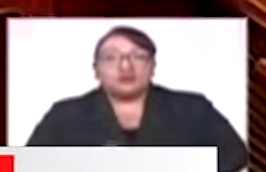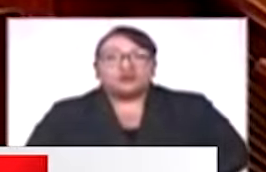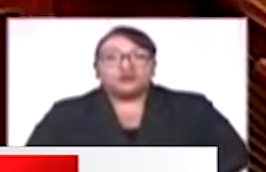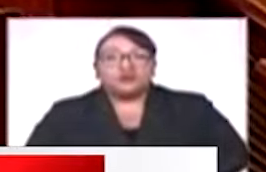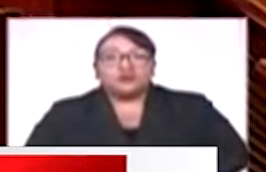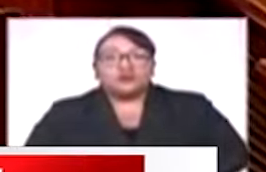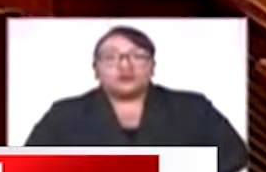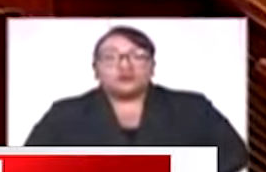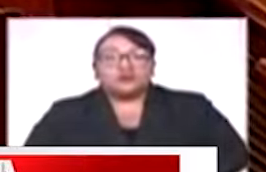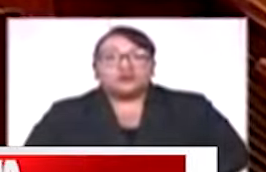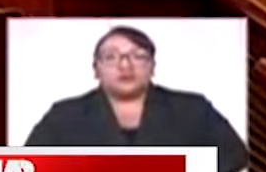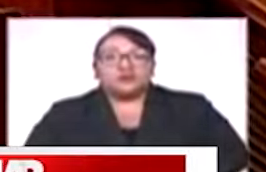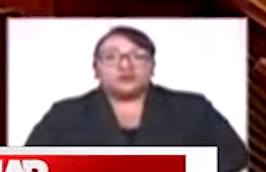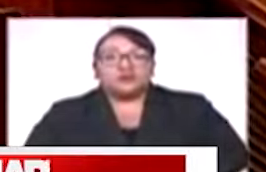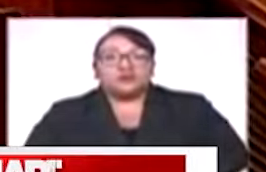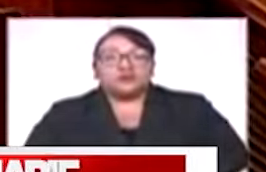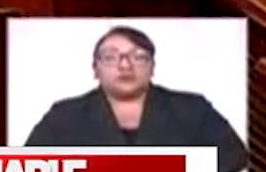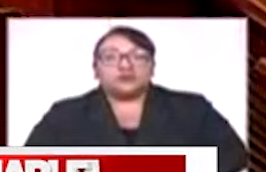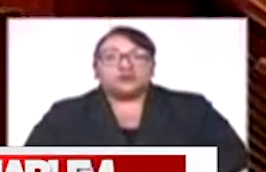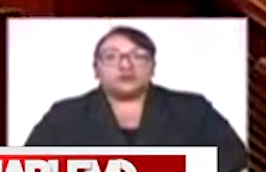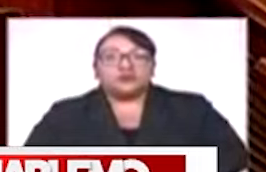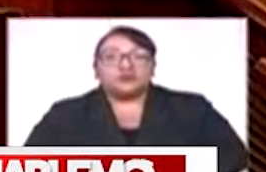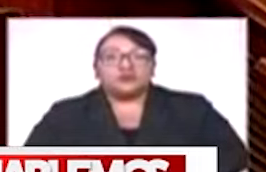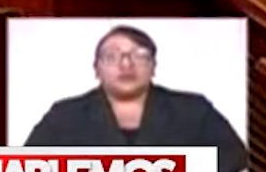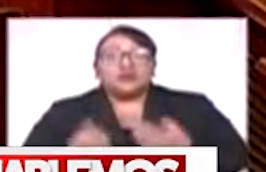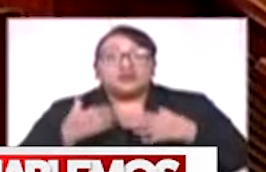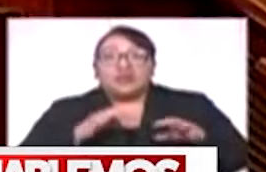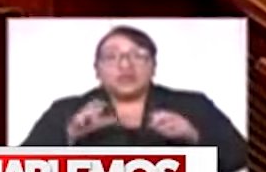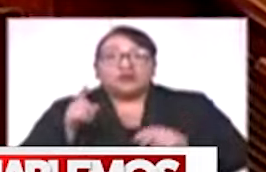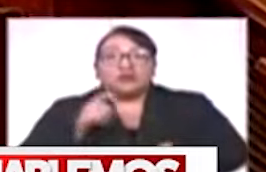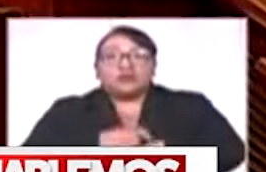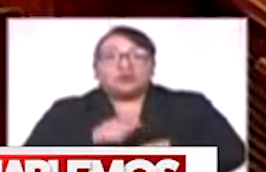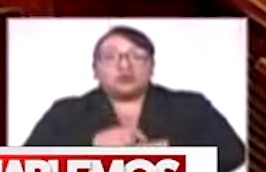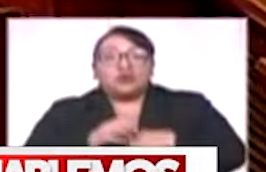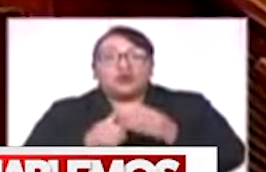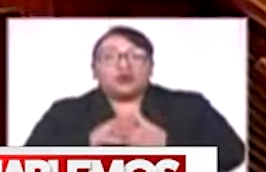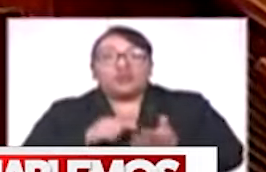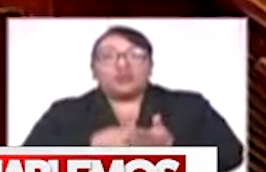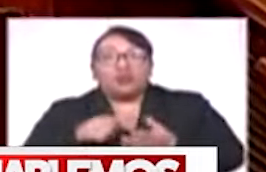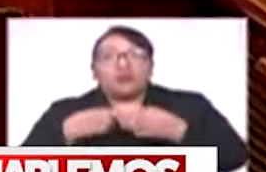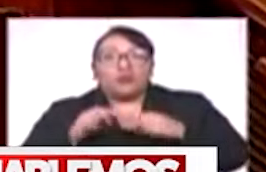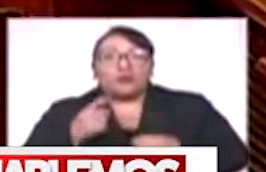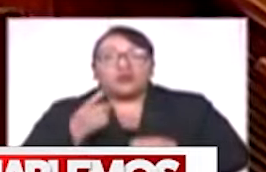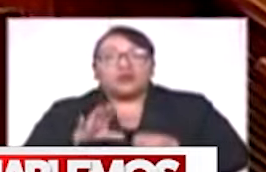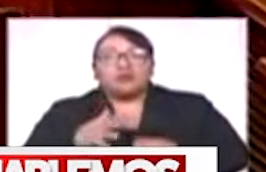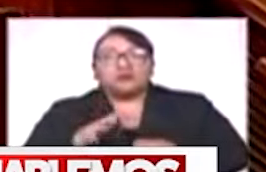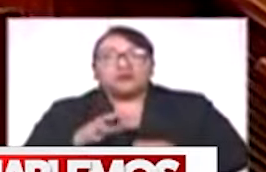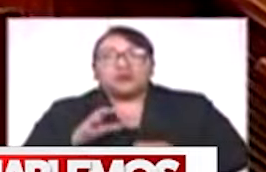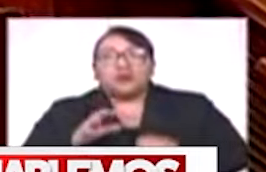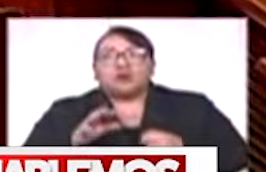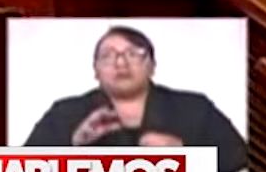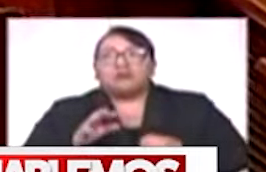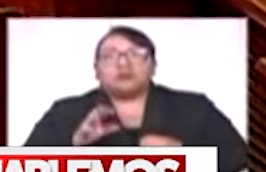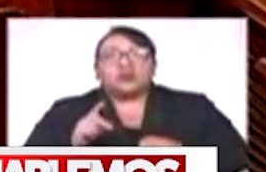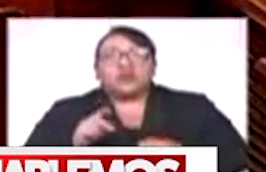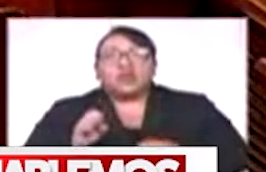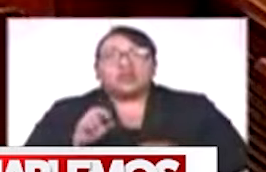hemos trazado una senda de reducción gradual de la deuda pública, que se estima sea del orden